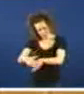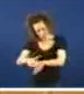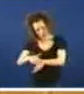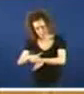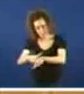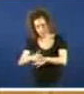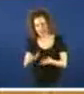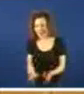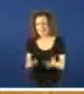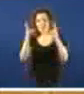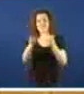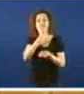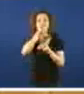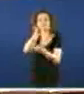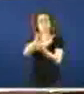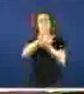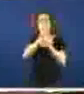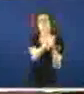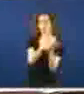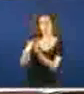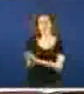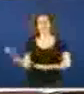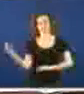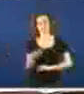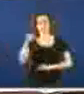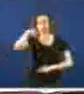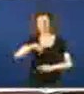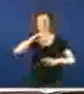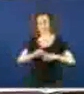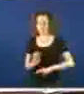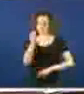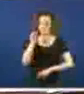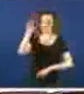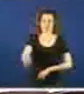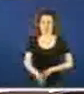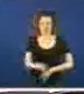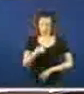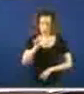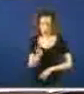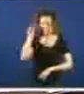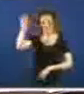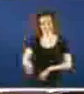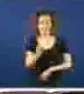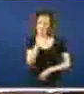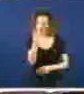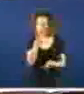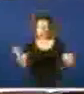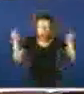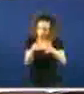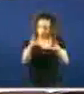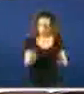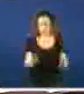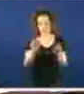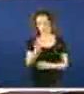perdone. A liberdade de expresión dentro dun orden. E aquí hai as chamadas á cuestión e lle chamo á cuestión porque vostede non está centrado no tema. Céntrese no